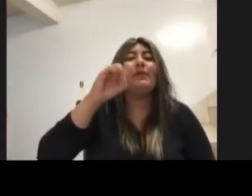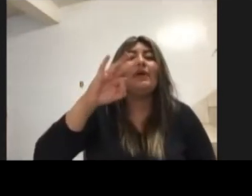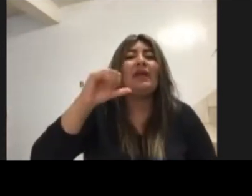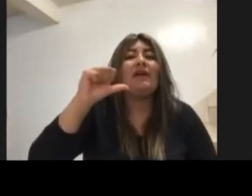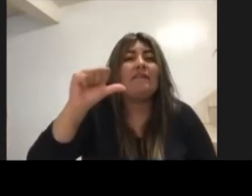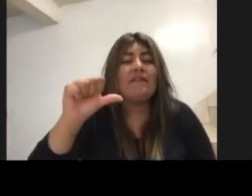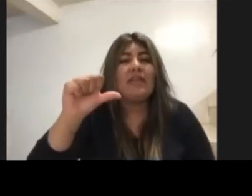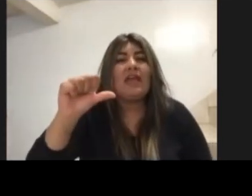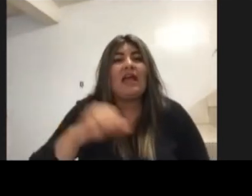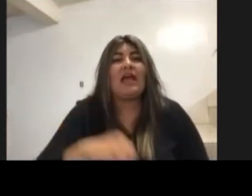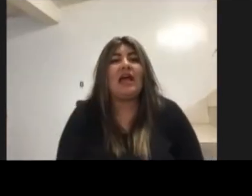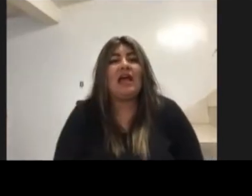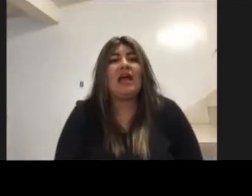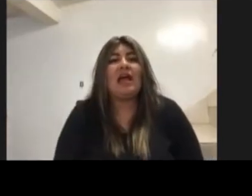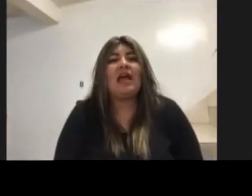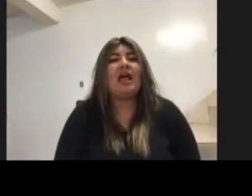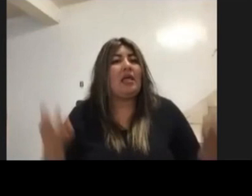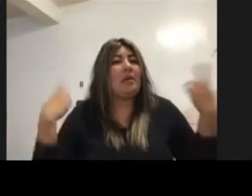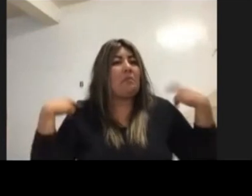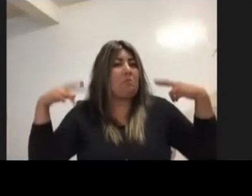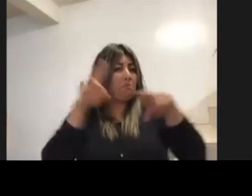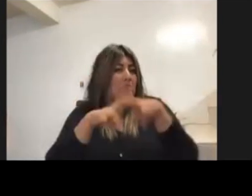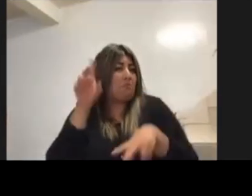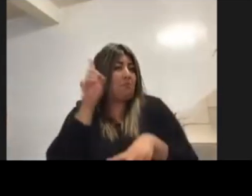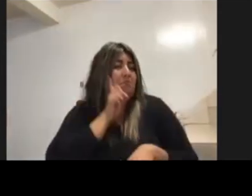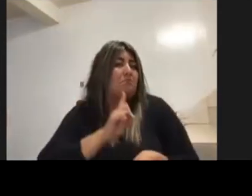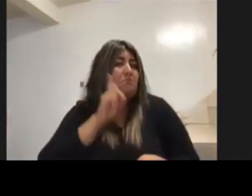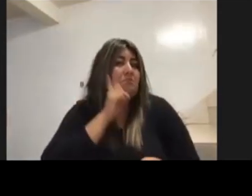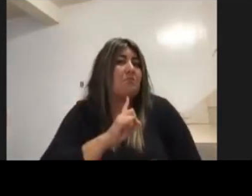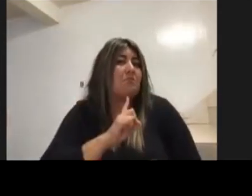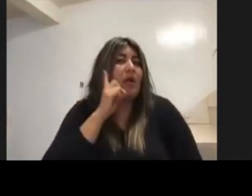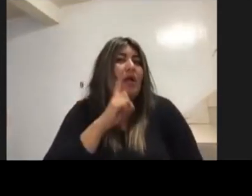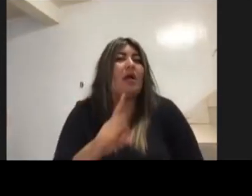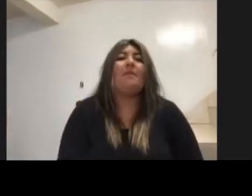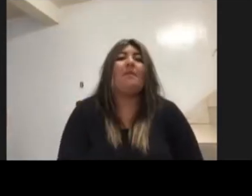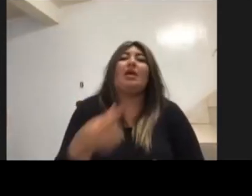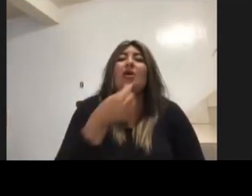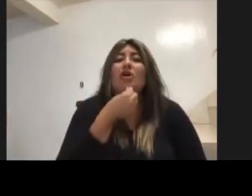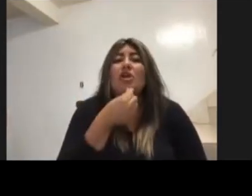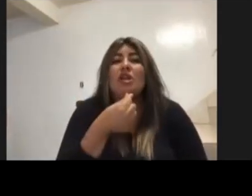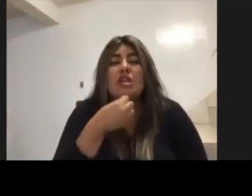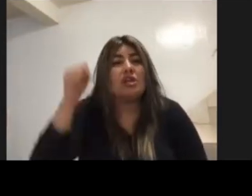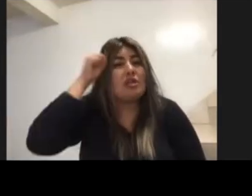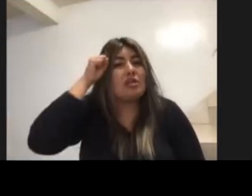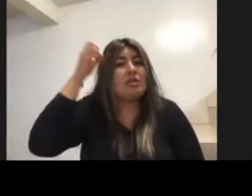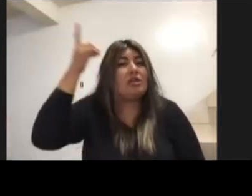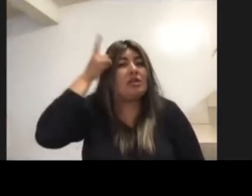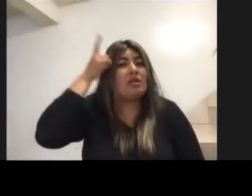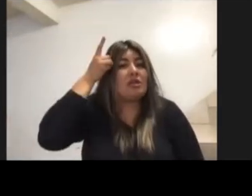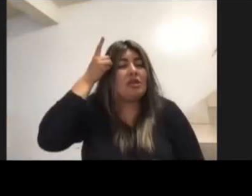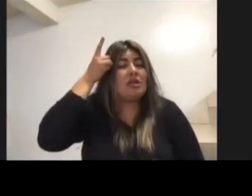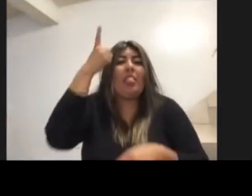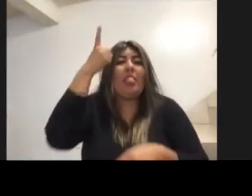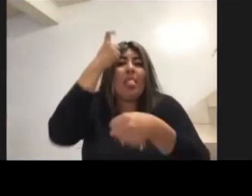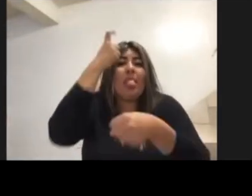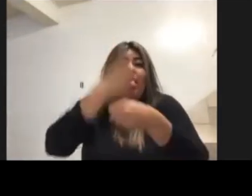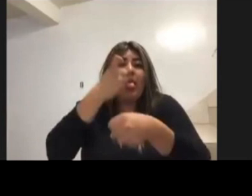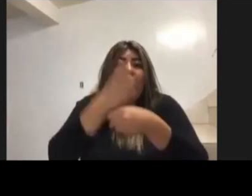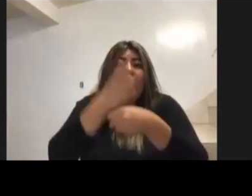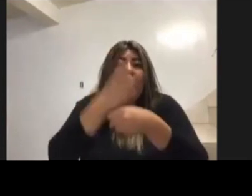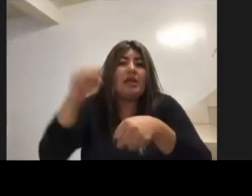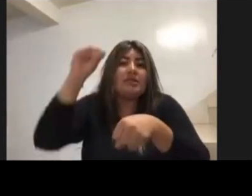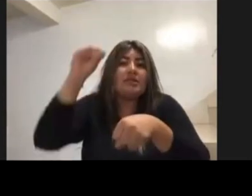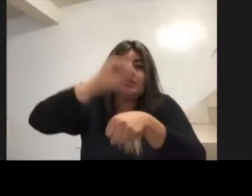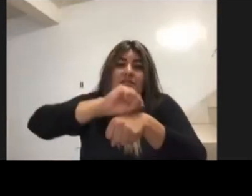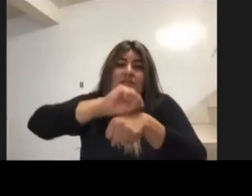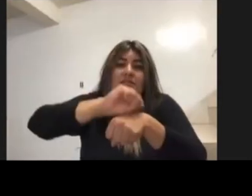rifaron la maestra para un chico con síndrome en primero de secundaria. Le tocó a Leonardo da